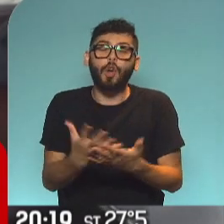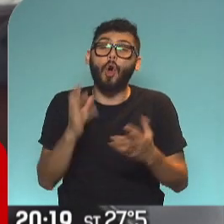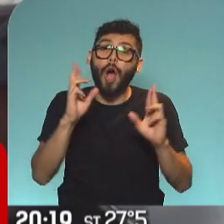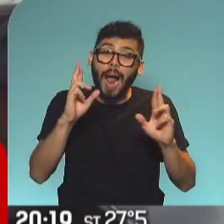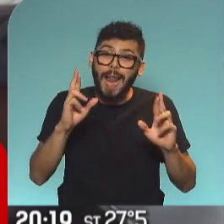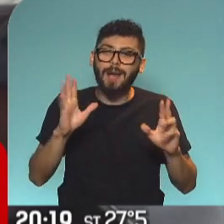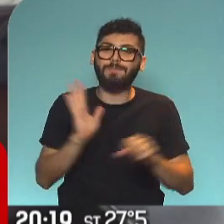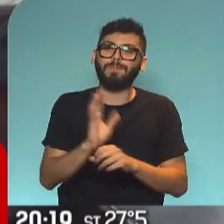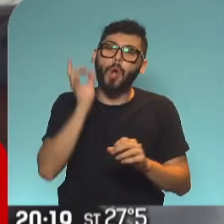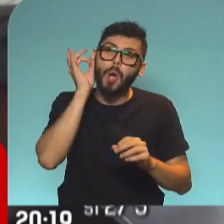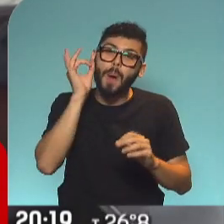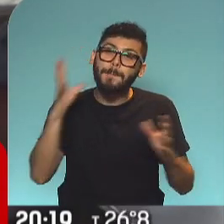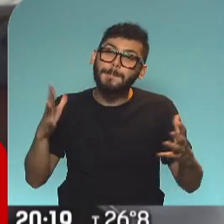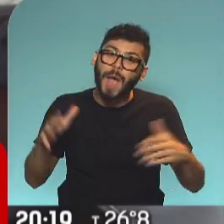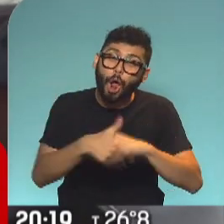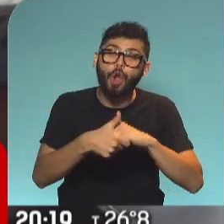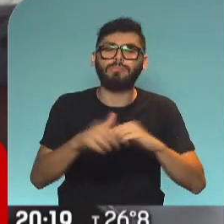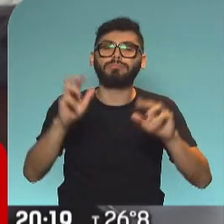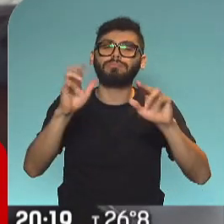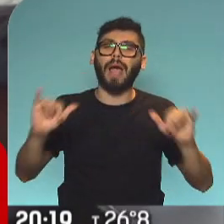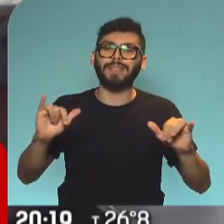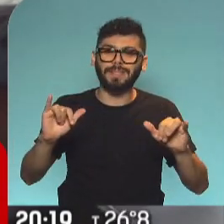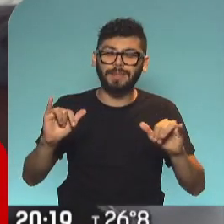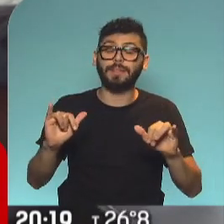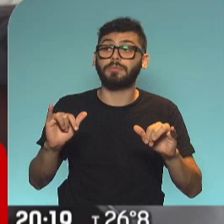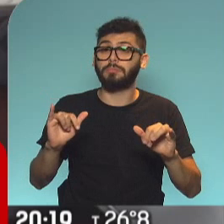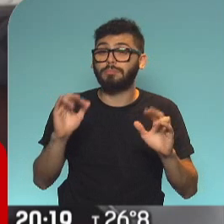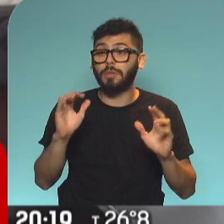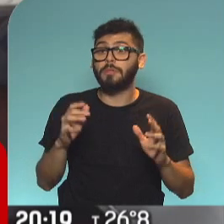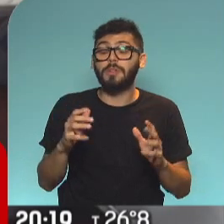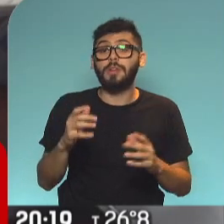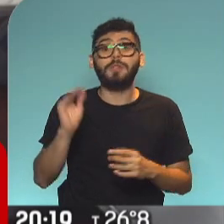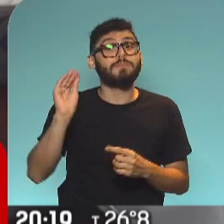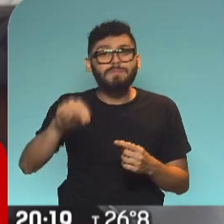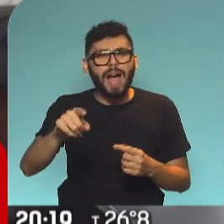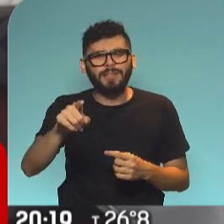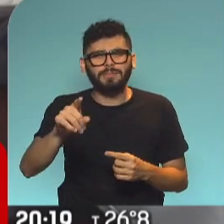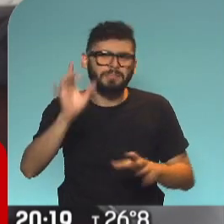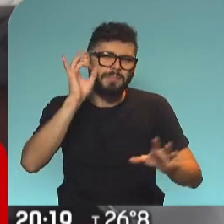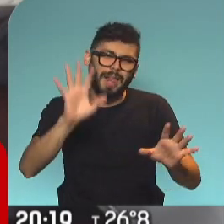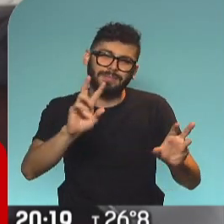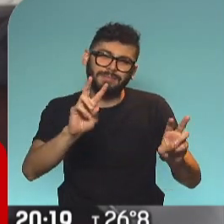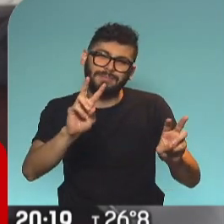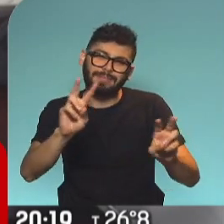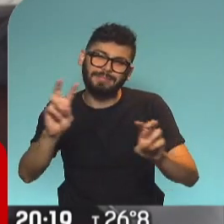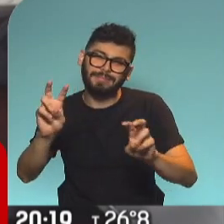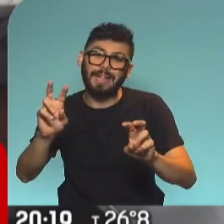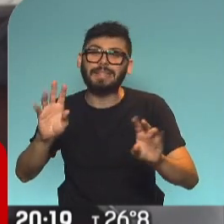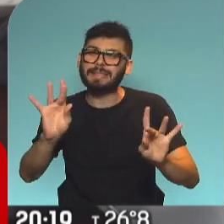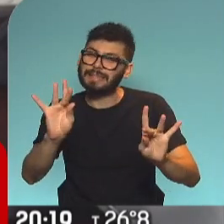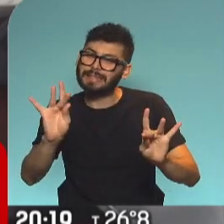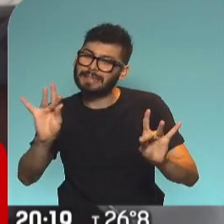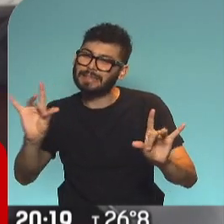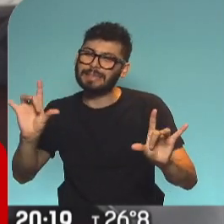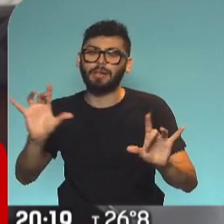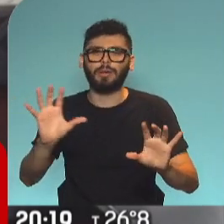los conflictos que tenía la presidencia anterior. Y aparece también ahí como contracara de todo esto. Te meto en el terreno espinoso.